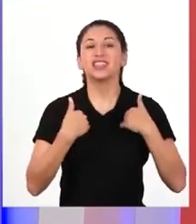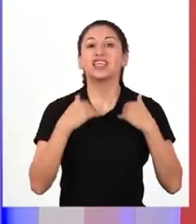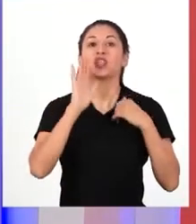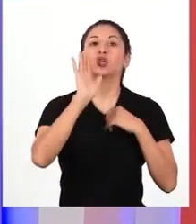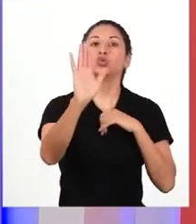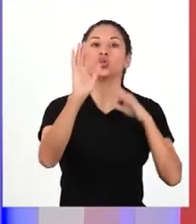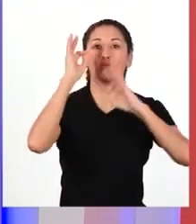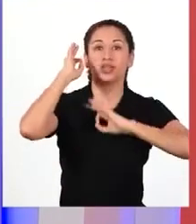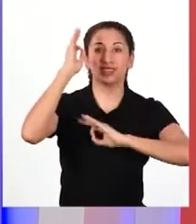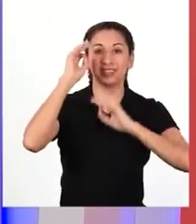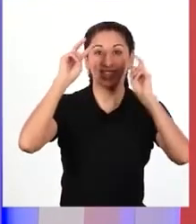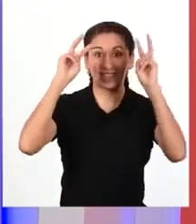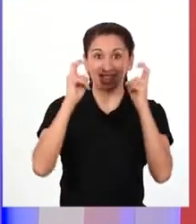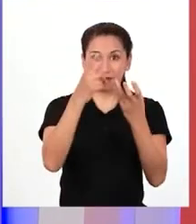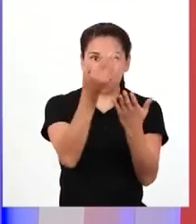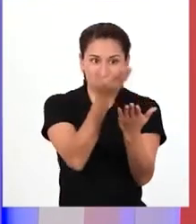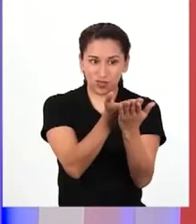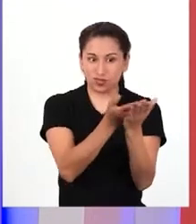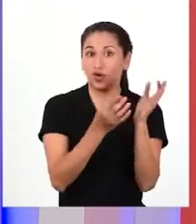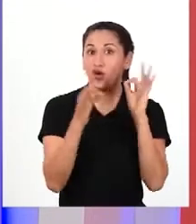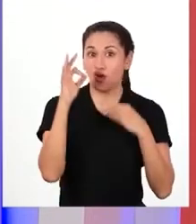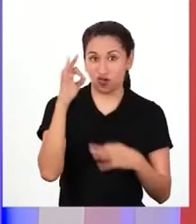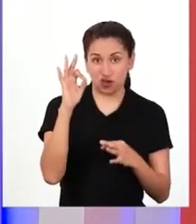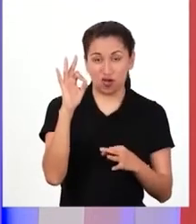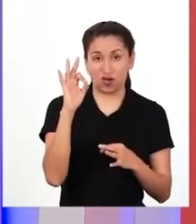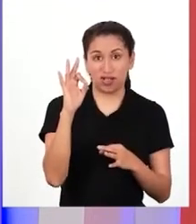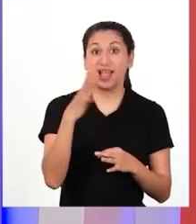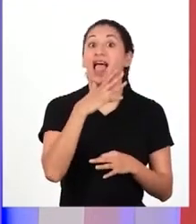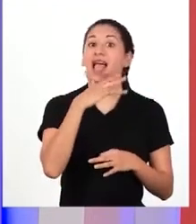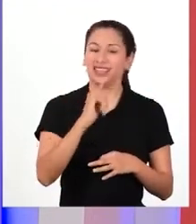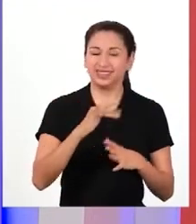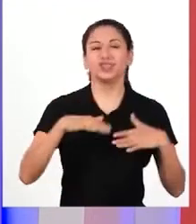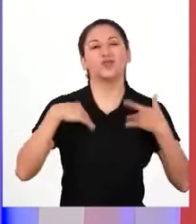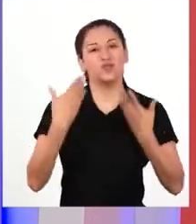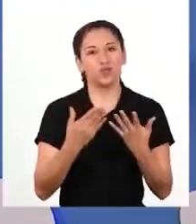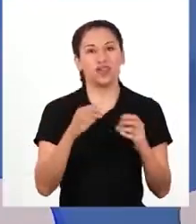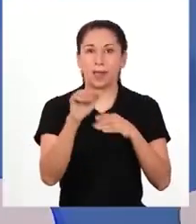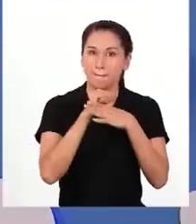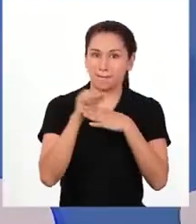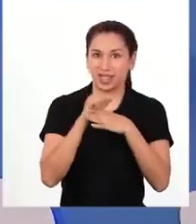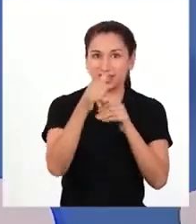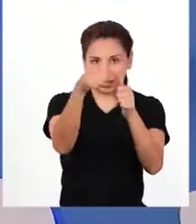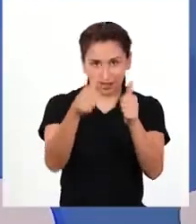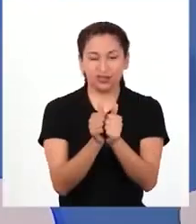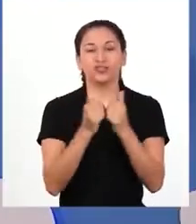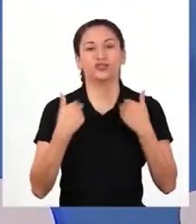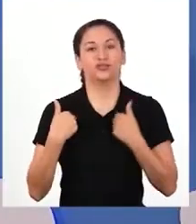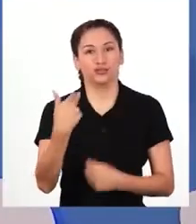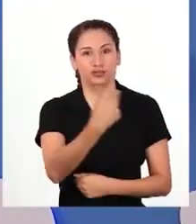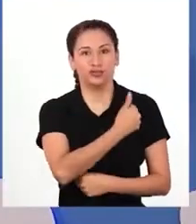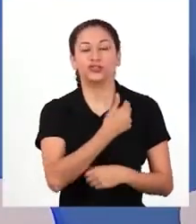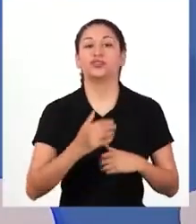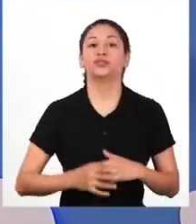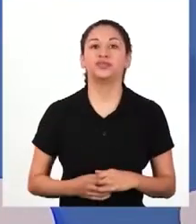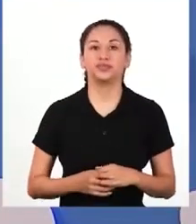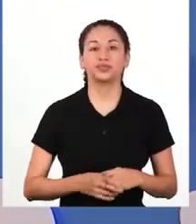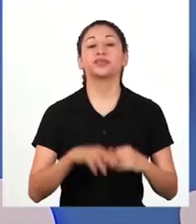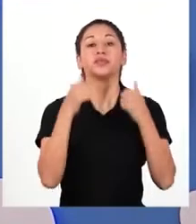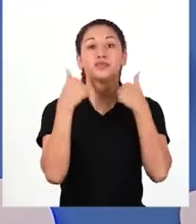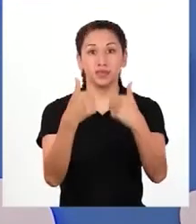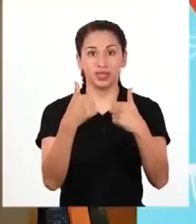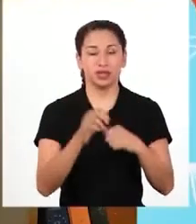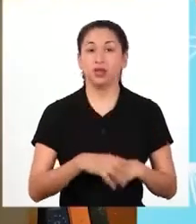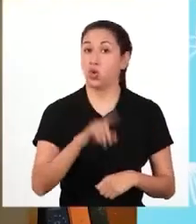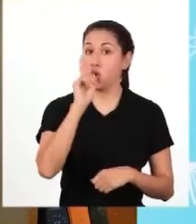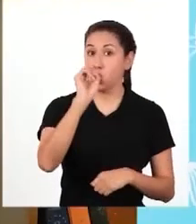que todas y todos ustedes tengan los textos de sus discursos a la mano. De esa manera podrán revisarlo junto con